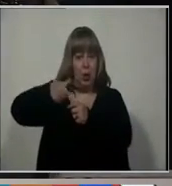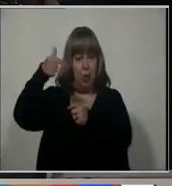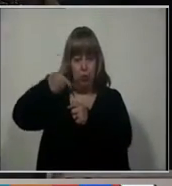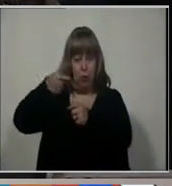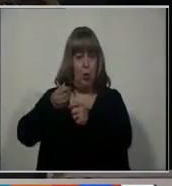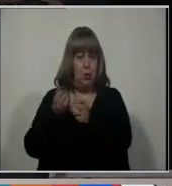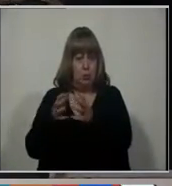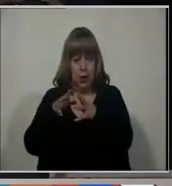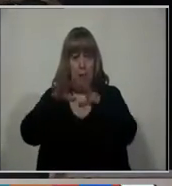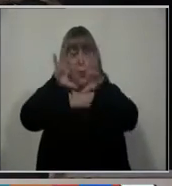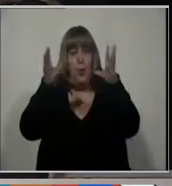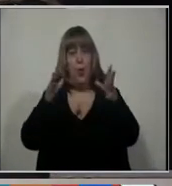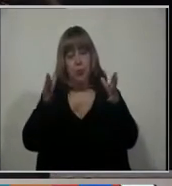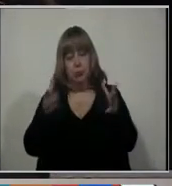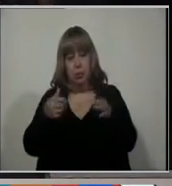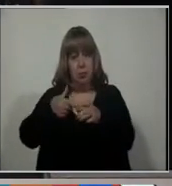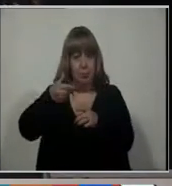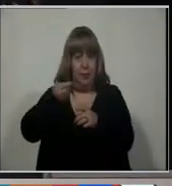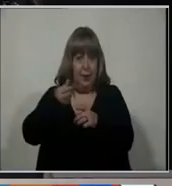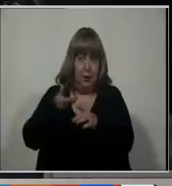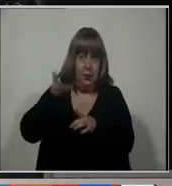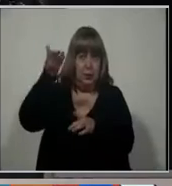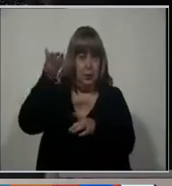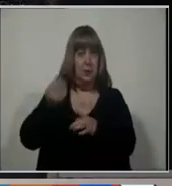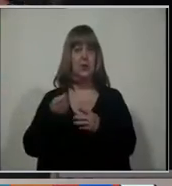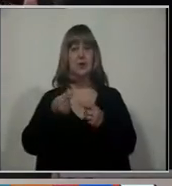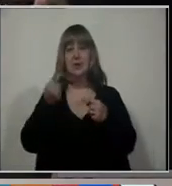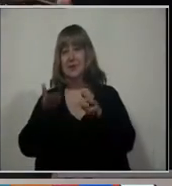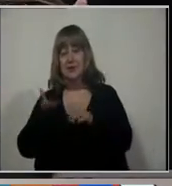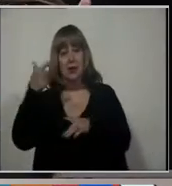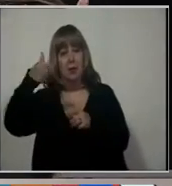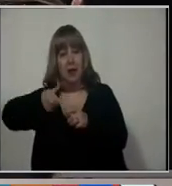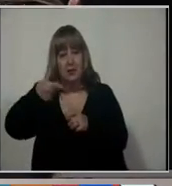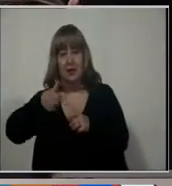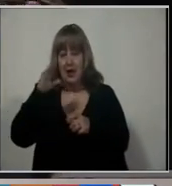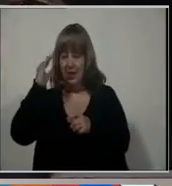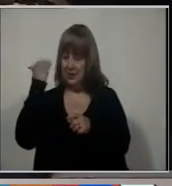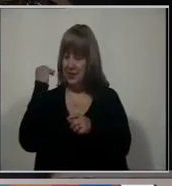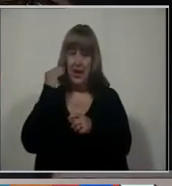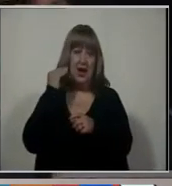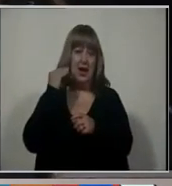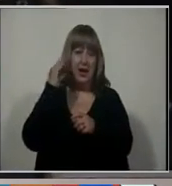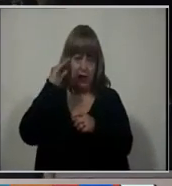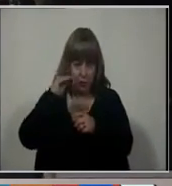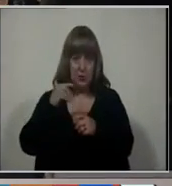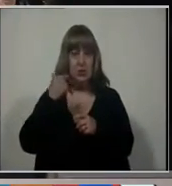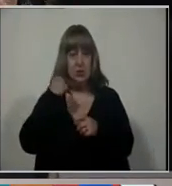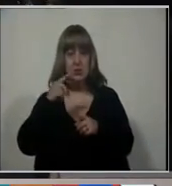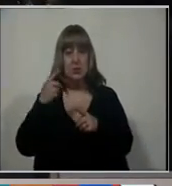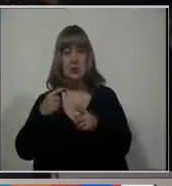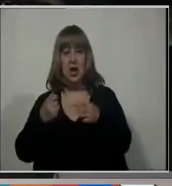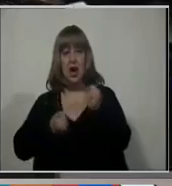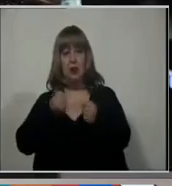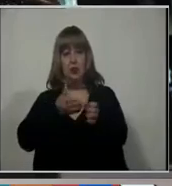otras cosas, decían que aumentaban los precios de los combustibles. De hecho, ayer por la noche se podía ver varias estaciones de servicio con muchos autos,